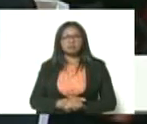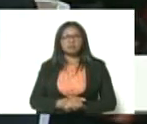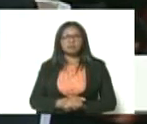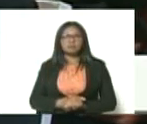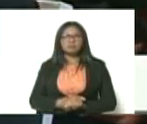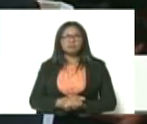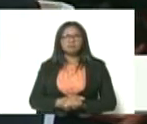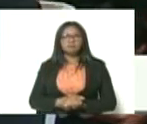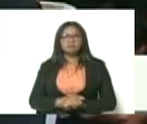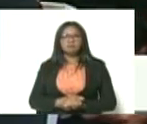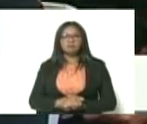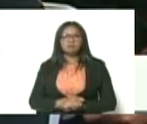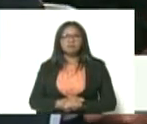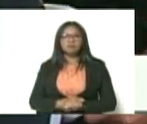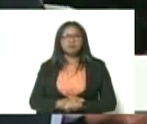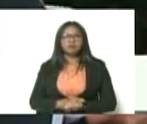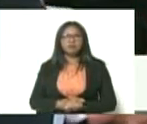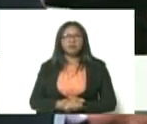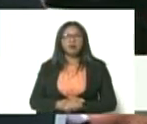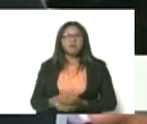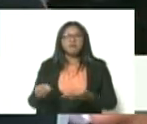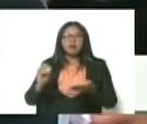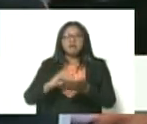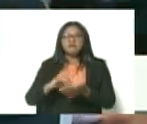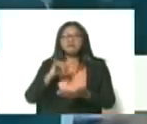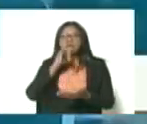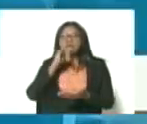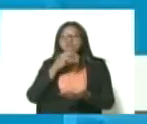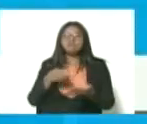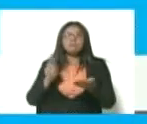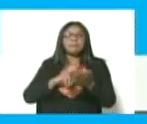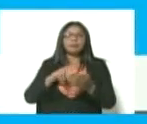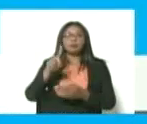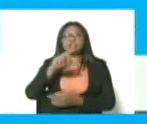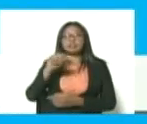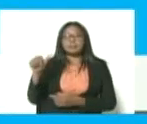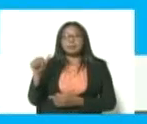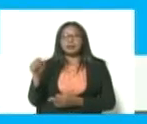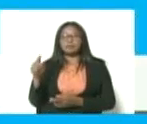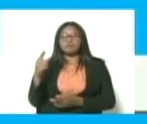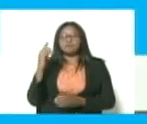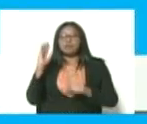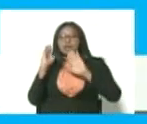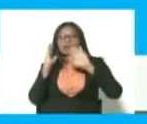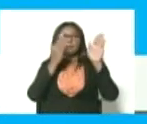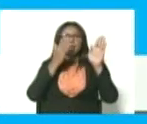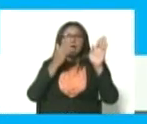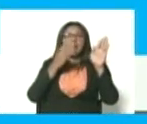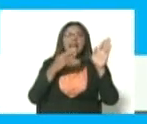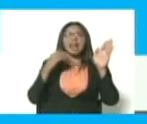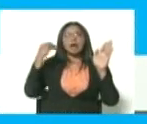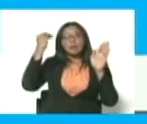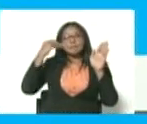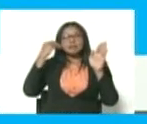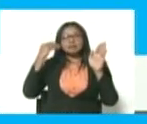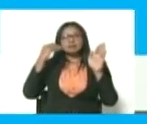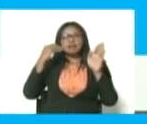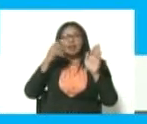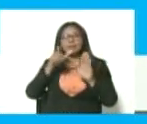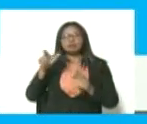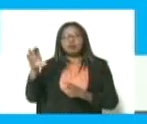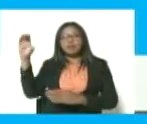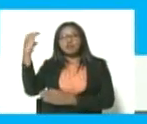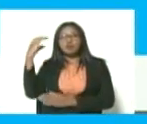que busca en su momento, hace una semana, desviar la opinión pública colombiana de los